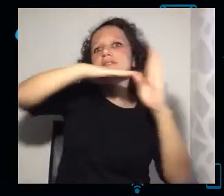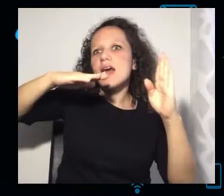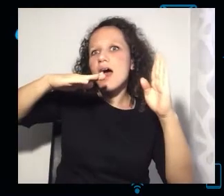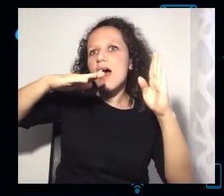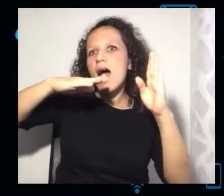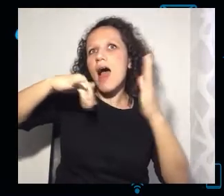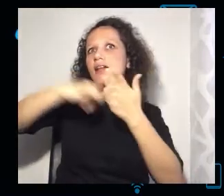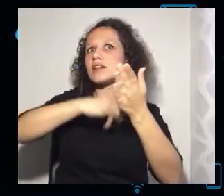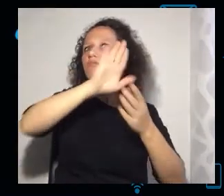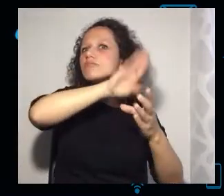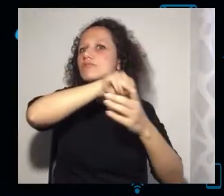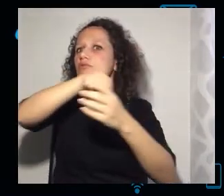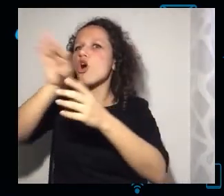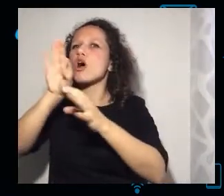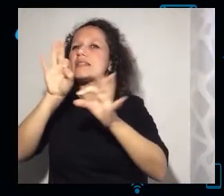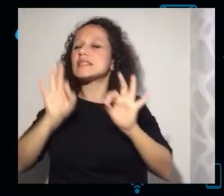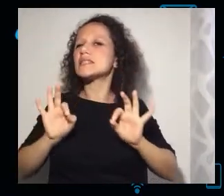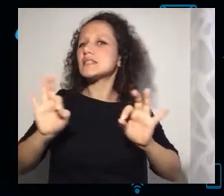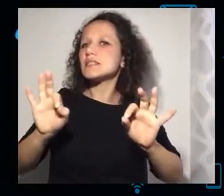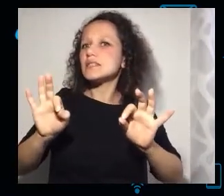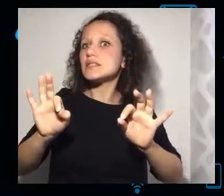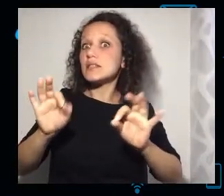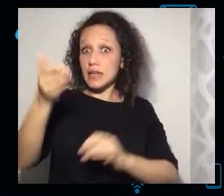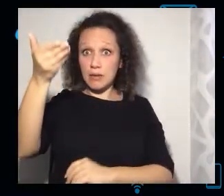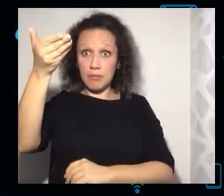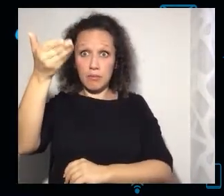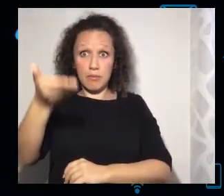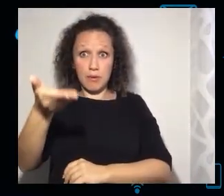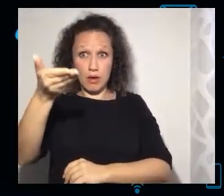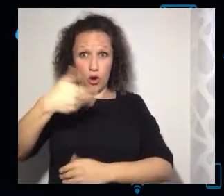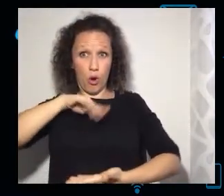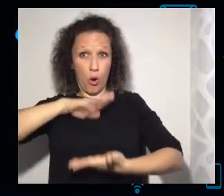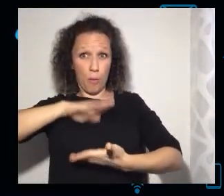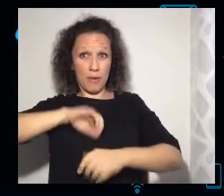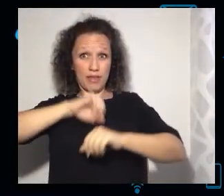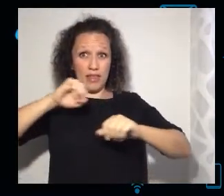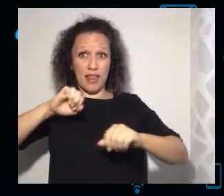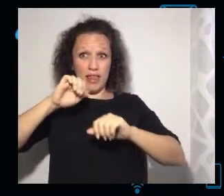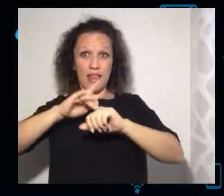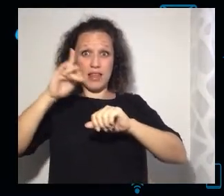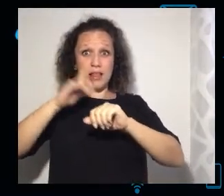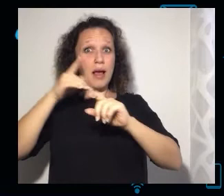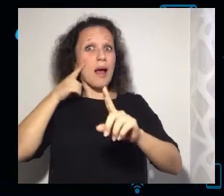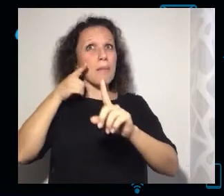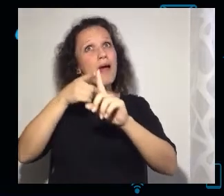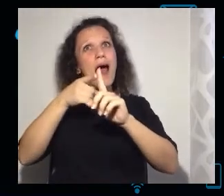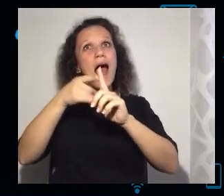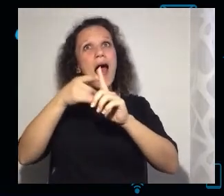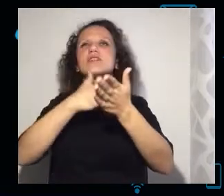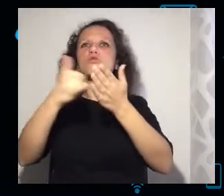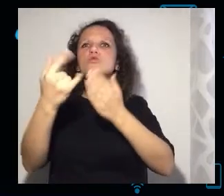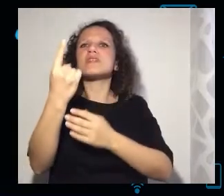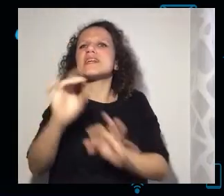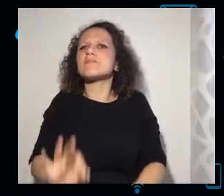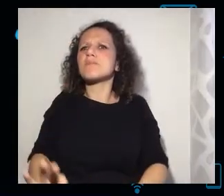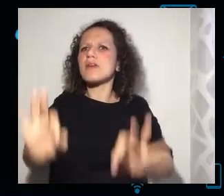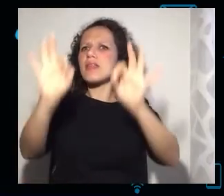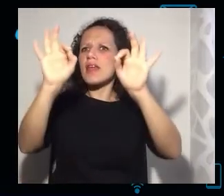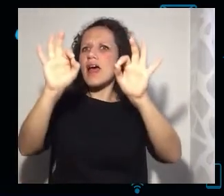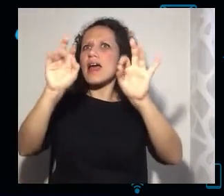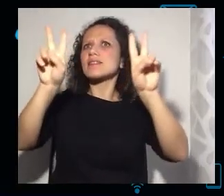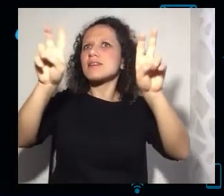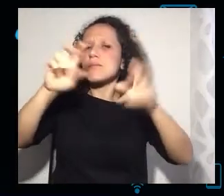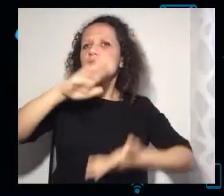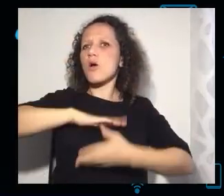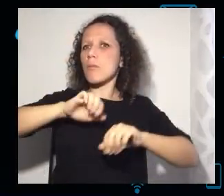especificidad no es lo suficientemente importante en la competencia digital como para que haya una asignatura en los colegios sobre competencia